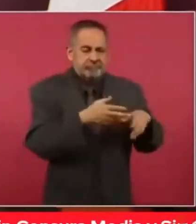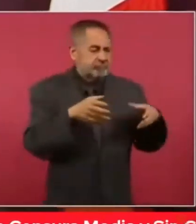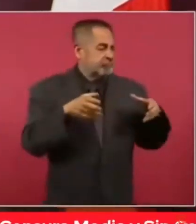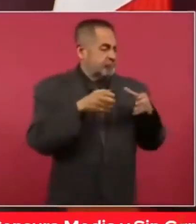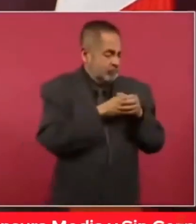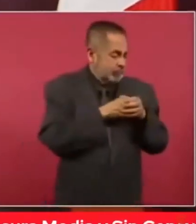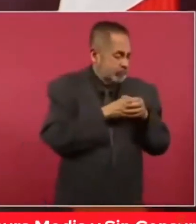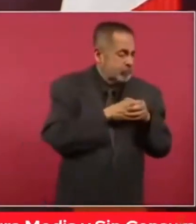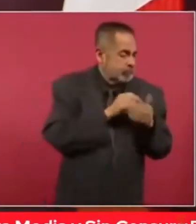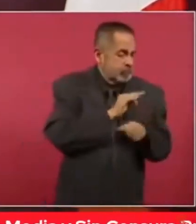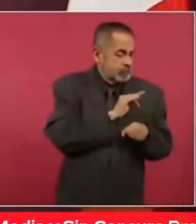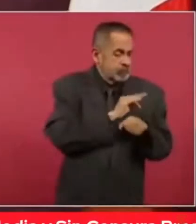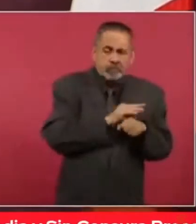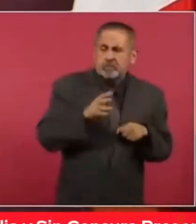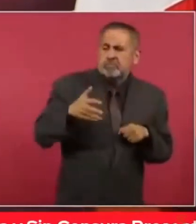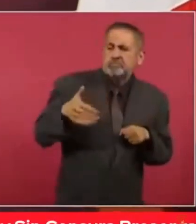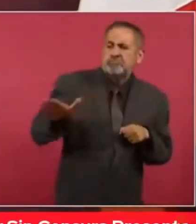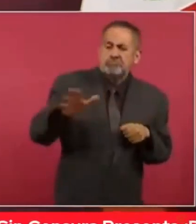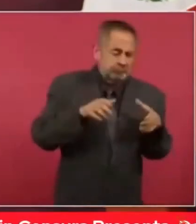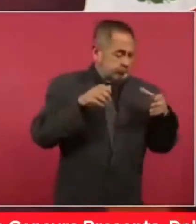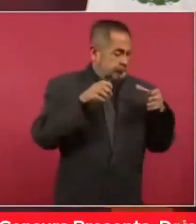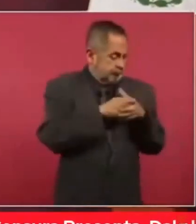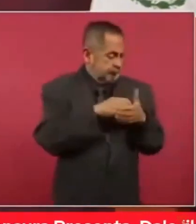minorías, de la oligarquía.